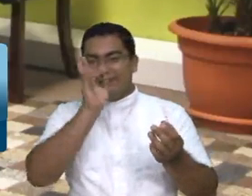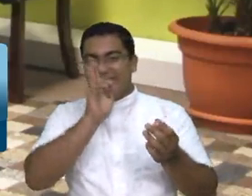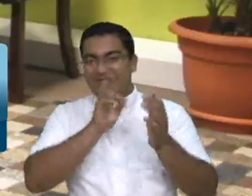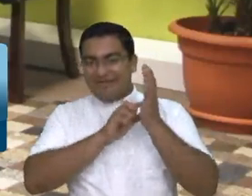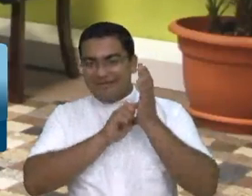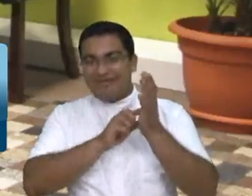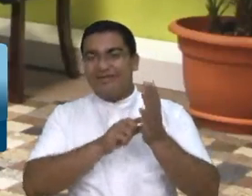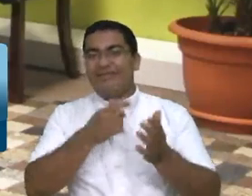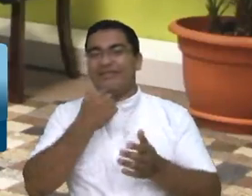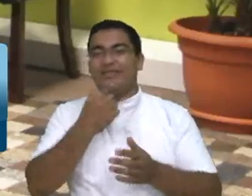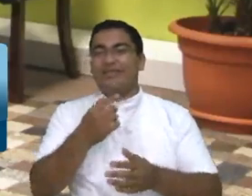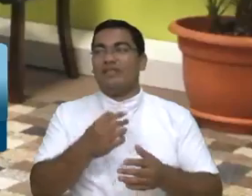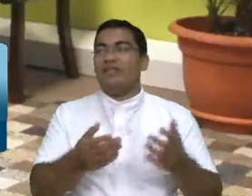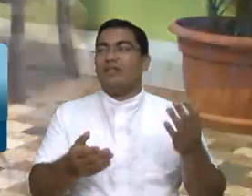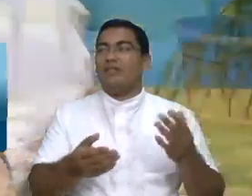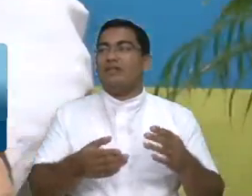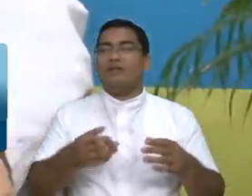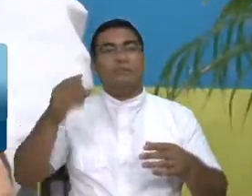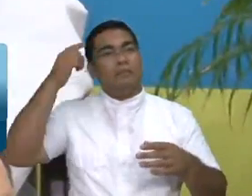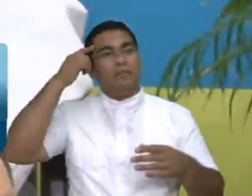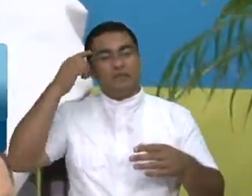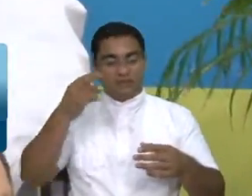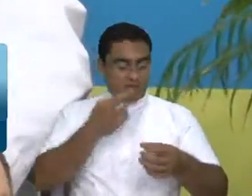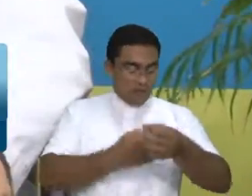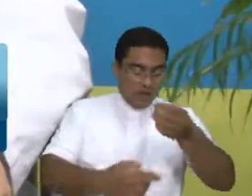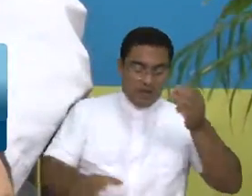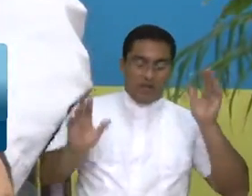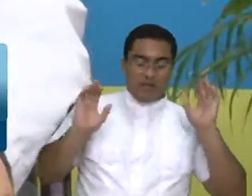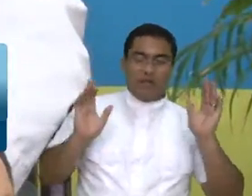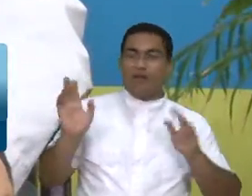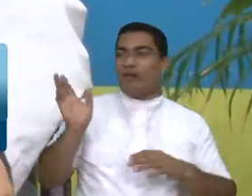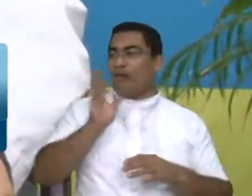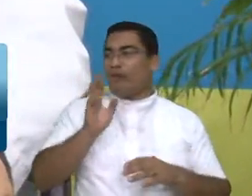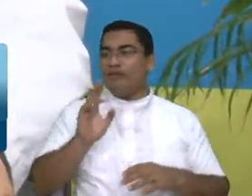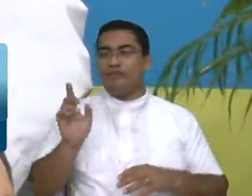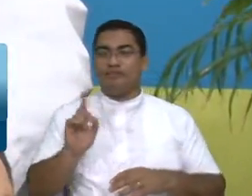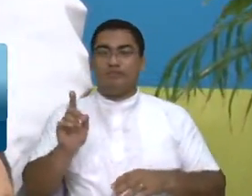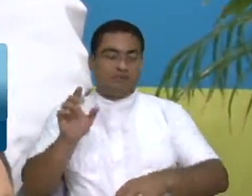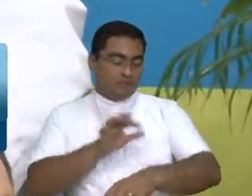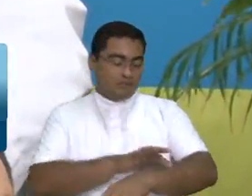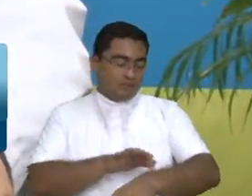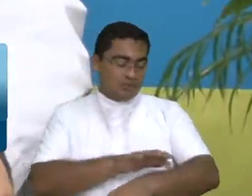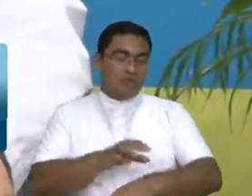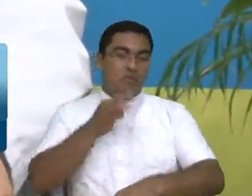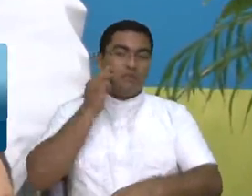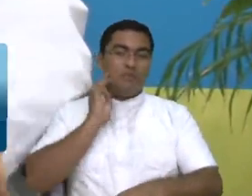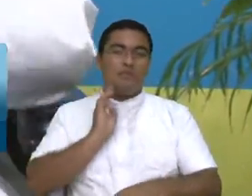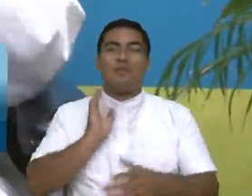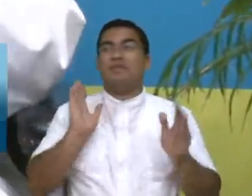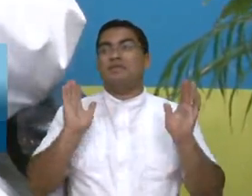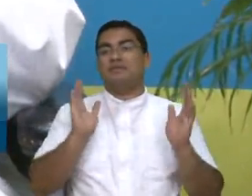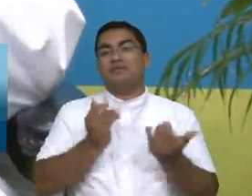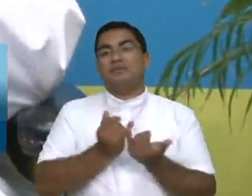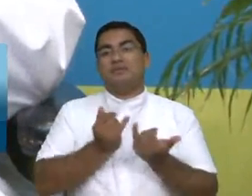uno de los errores. La gente piensa, sangrado, solo cuando mira la sangre roja afuera. Hay otro, los hematomas, los esquimos, y a veces incluso